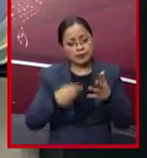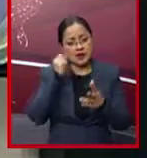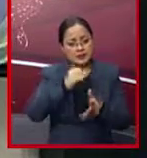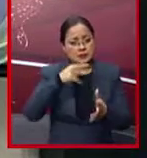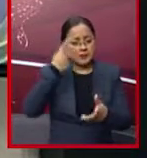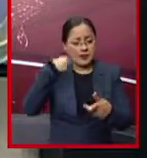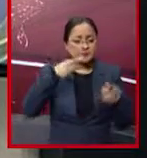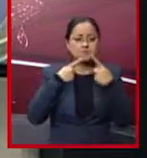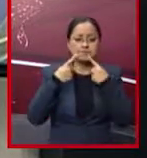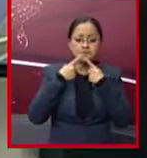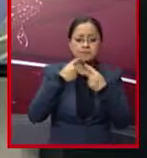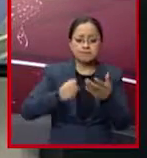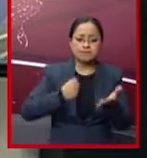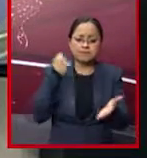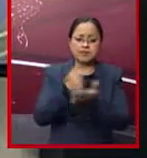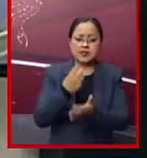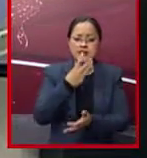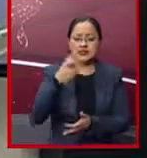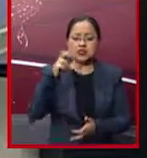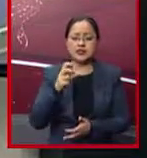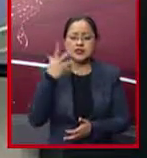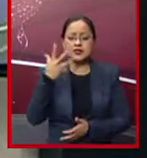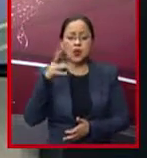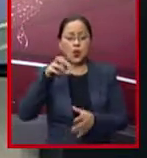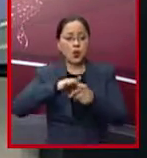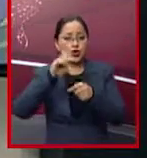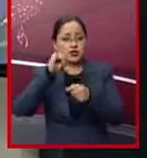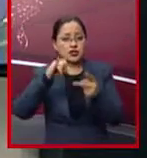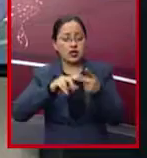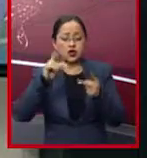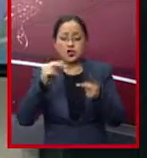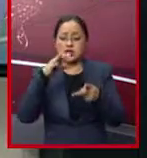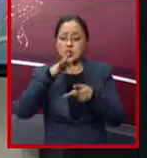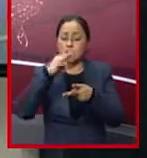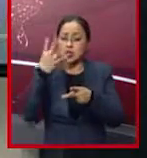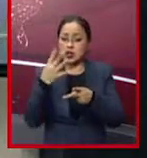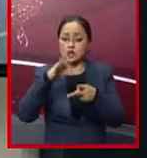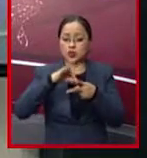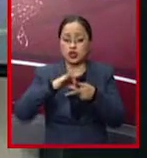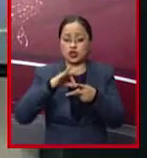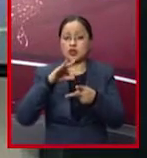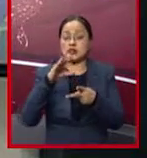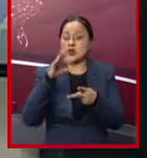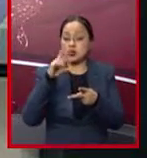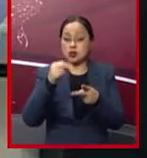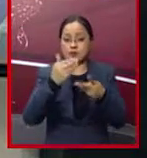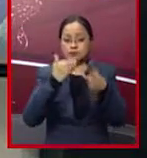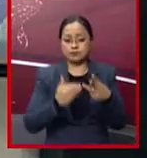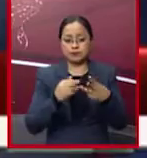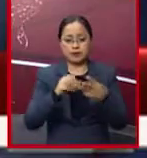particular, donde fue avalado con 335 votos en pro, 84 en contra y 3 abstenciones.